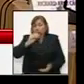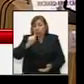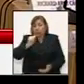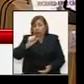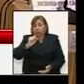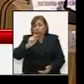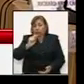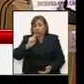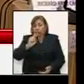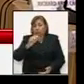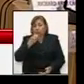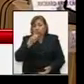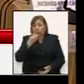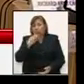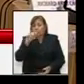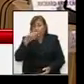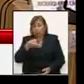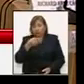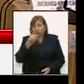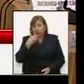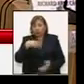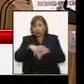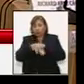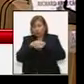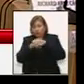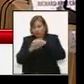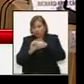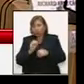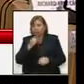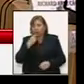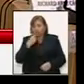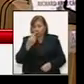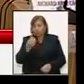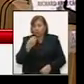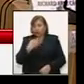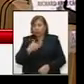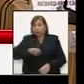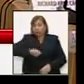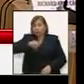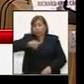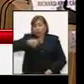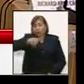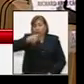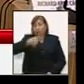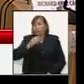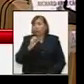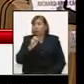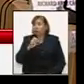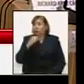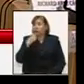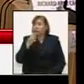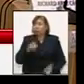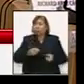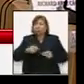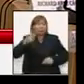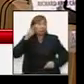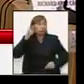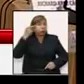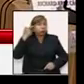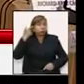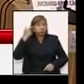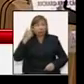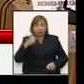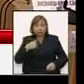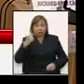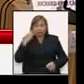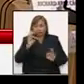que se quedara fuera? Efectivamente. Él fue el que le dijo que se quedara. Así como jefe del operativo. Cuando ocurre el disparo, ¿usted no oye